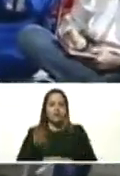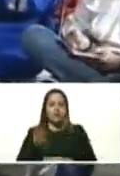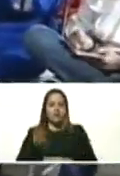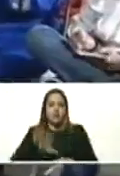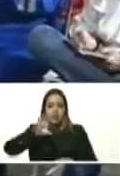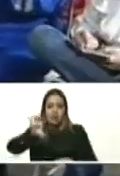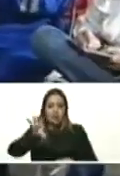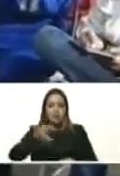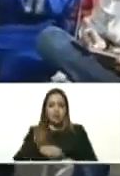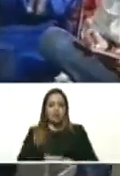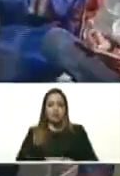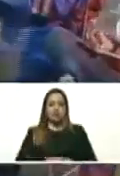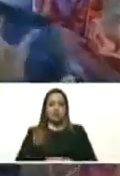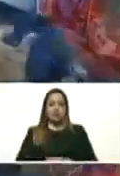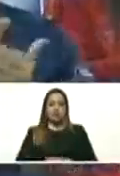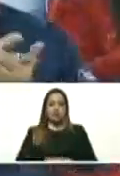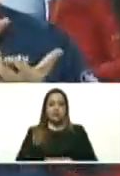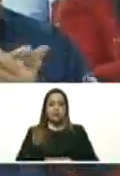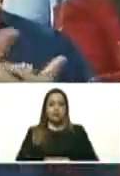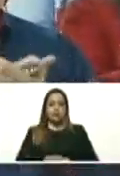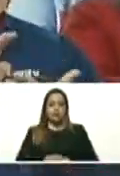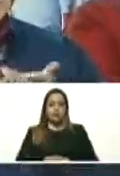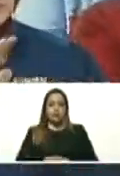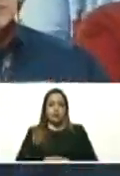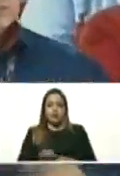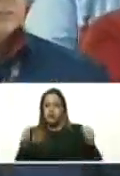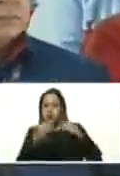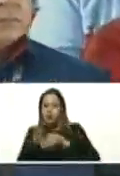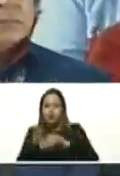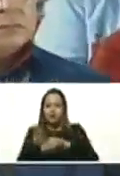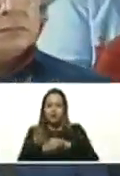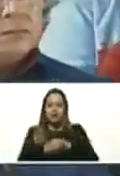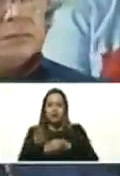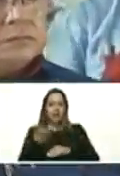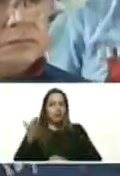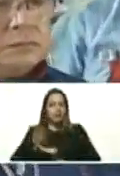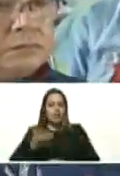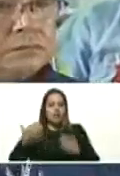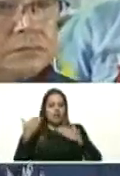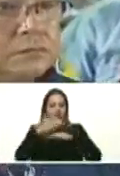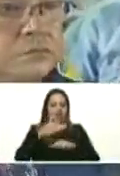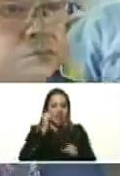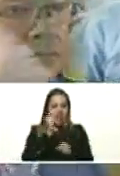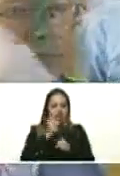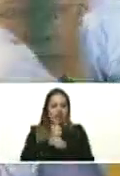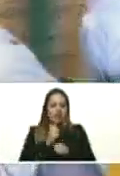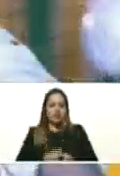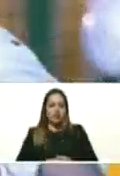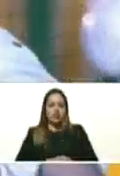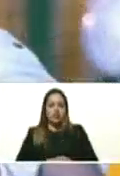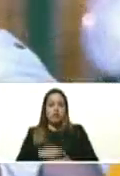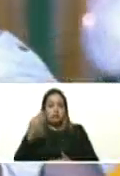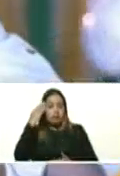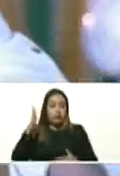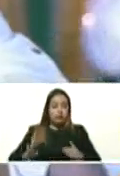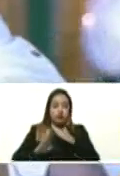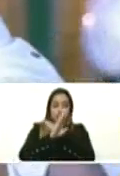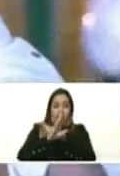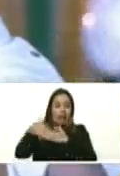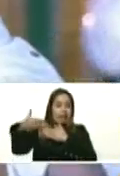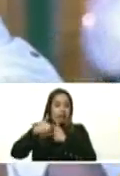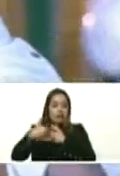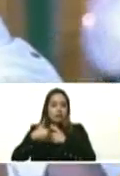país a su más alto nivel productivo. Las sanciones, las